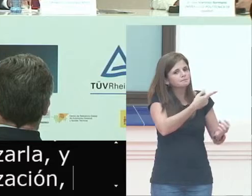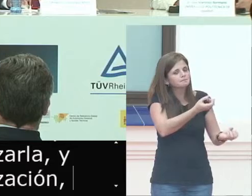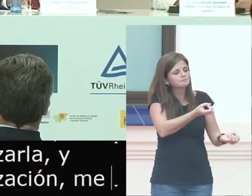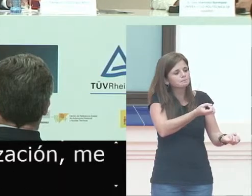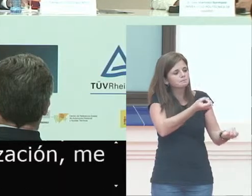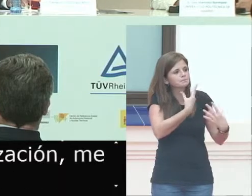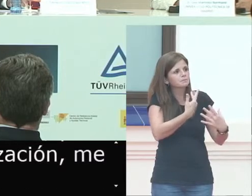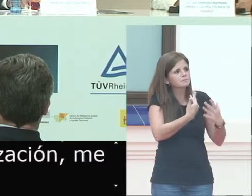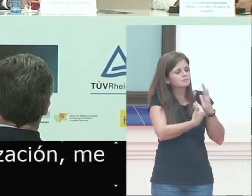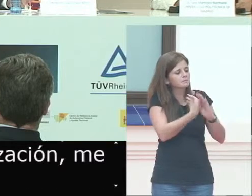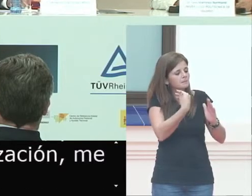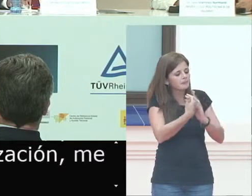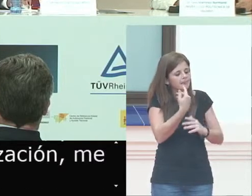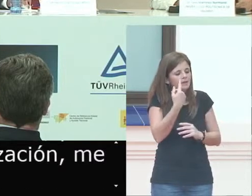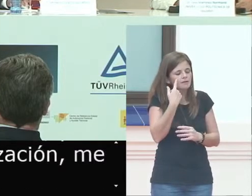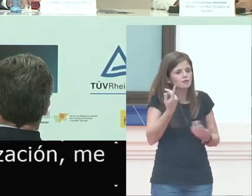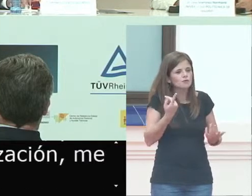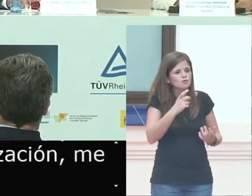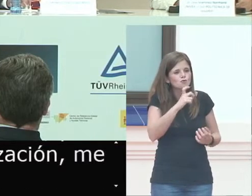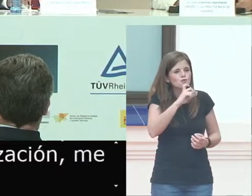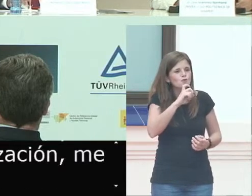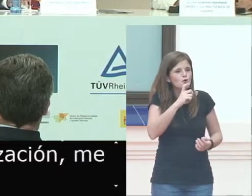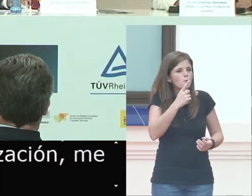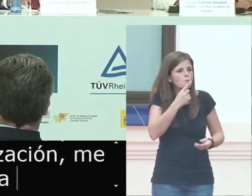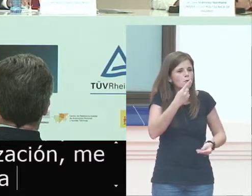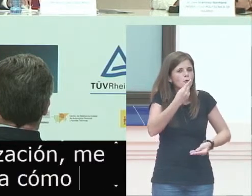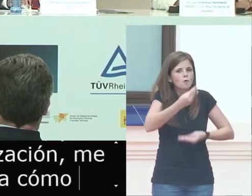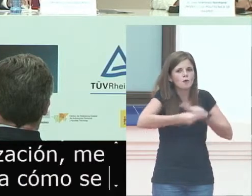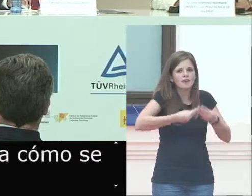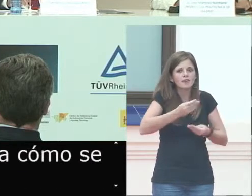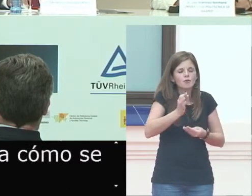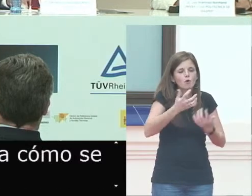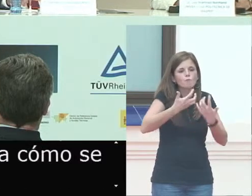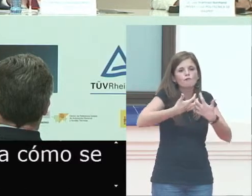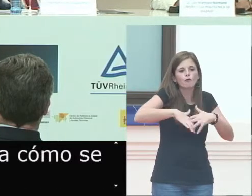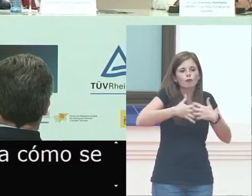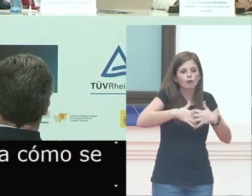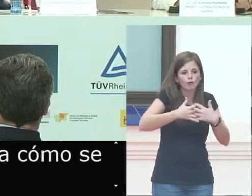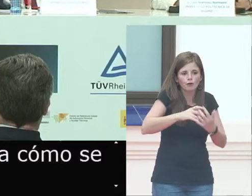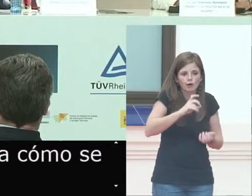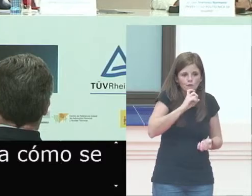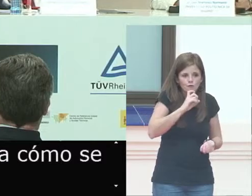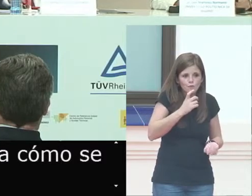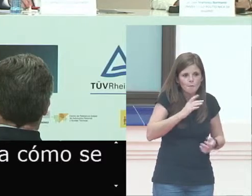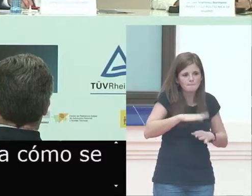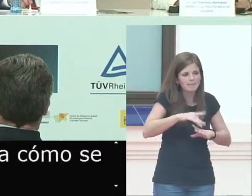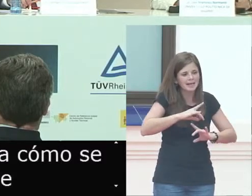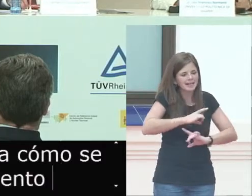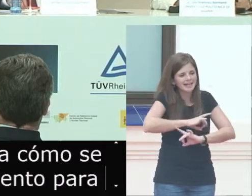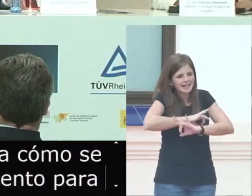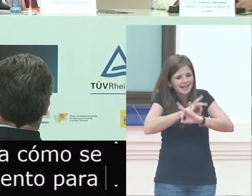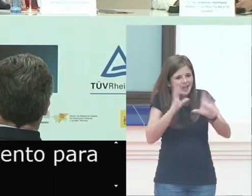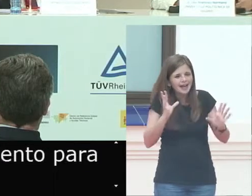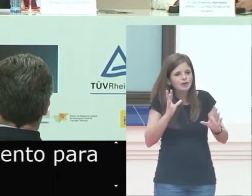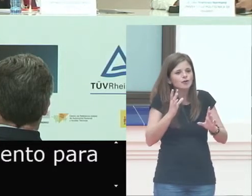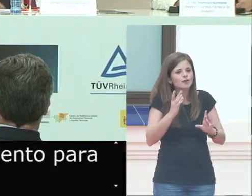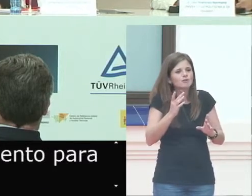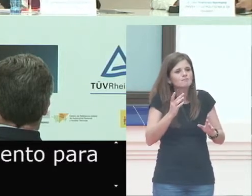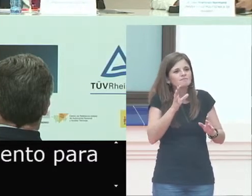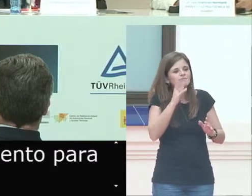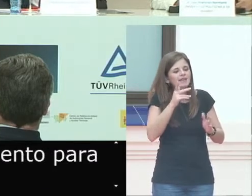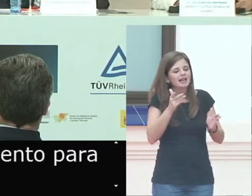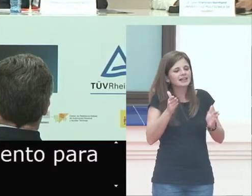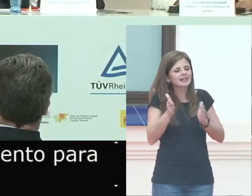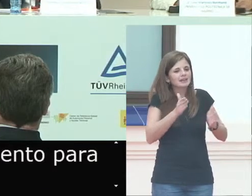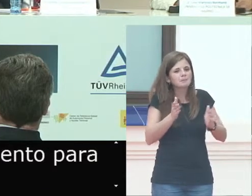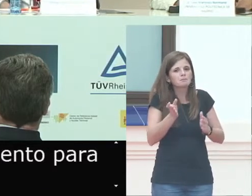adentrara a cómo se ha producido y cómo es el funcionamiento para tener claro cuál es el tiempo y los nuevos